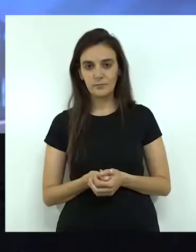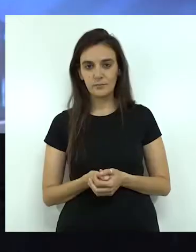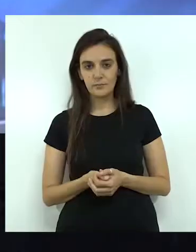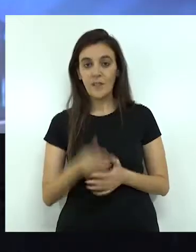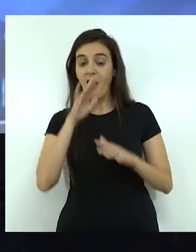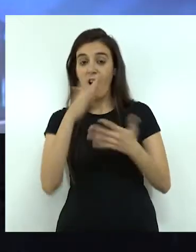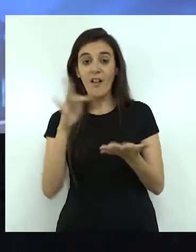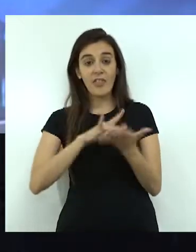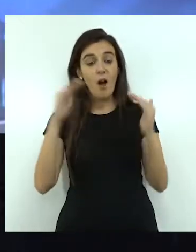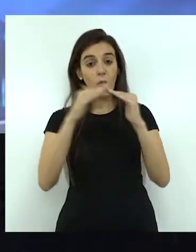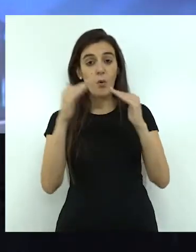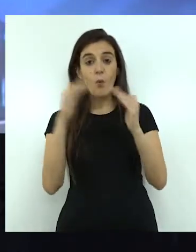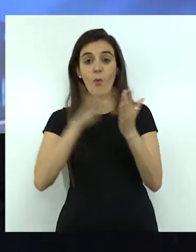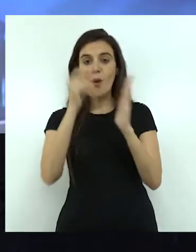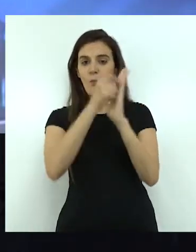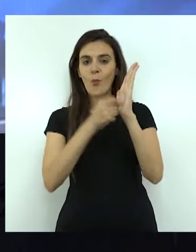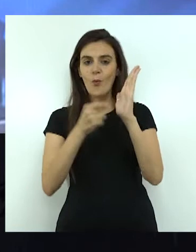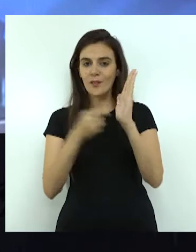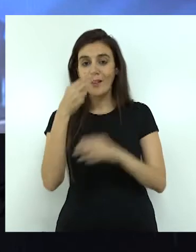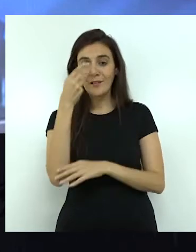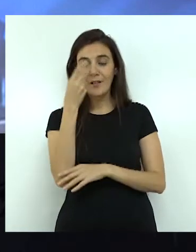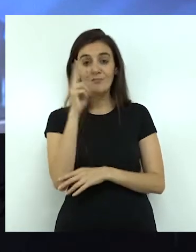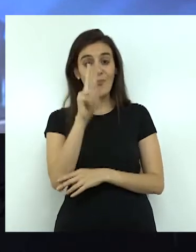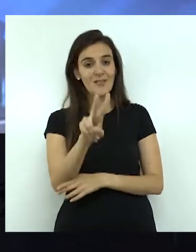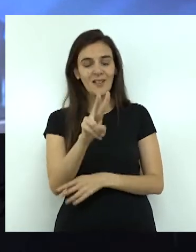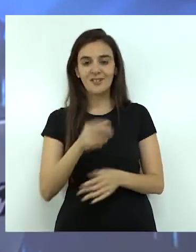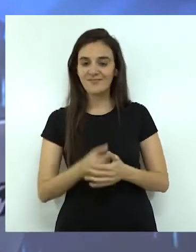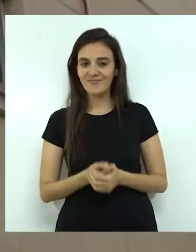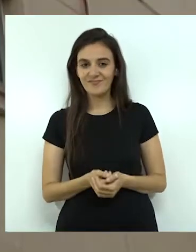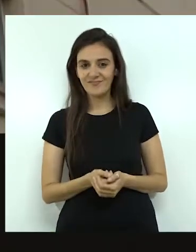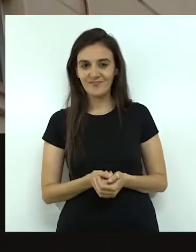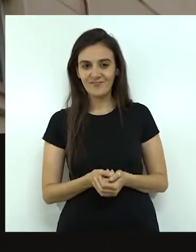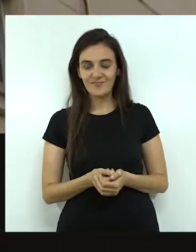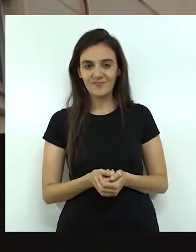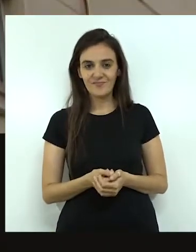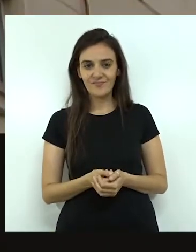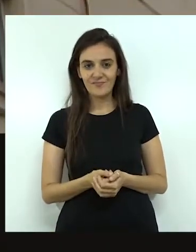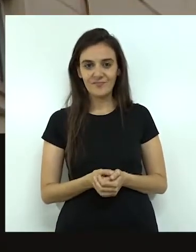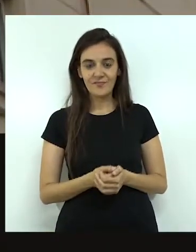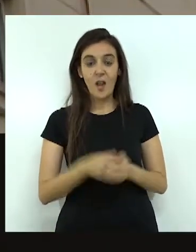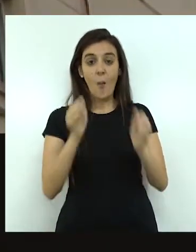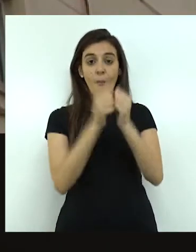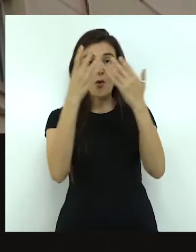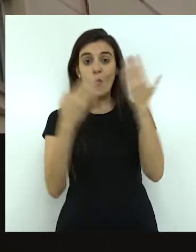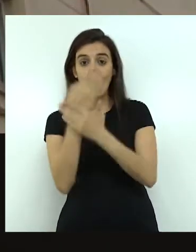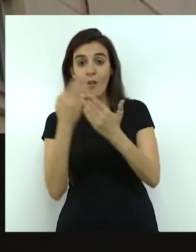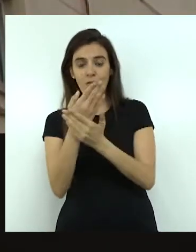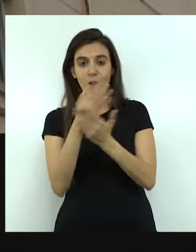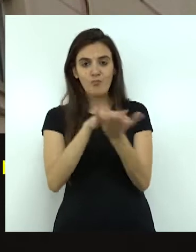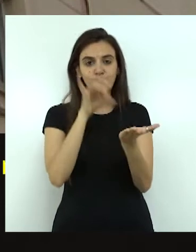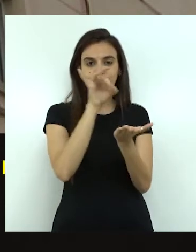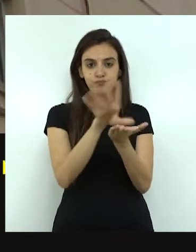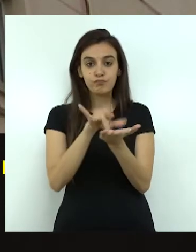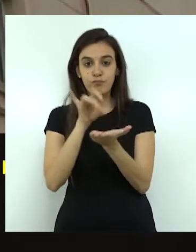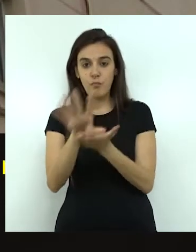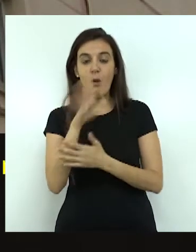vamos ahora con el jueves es un día con muchos puntos de interés vamos a verlos 29 días expulsados del centro